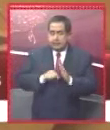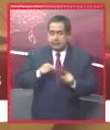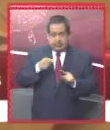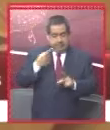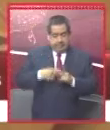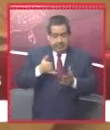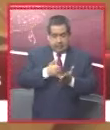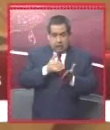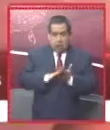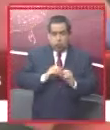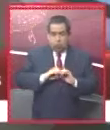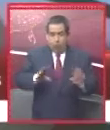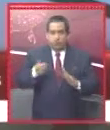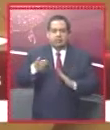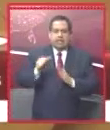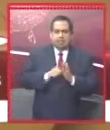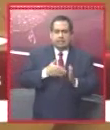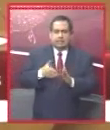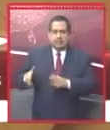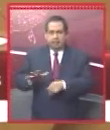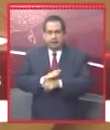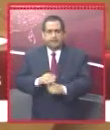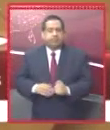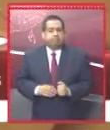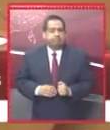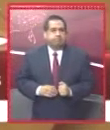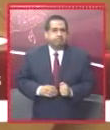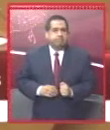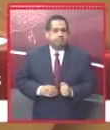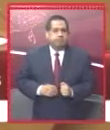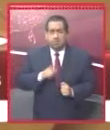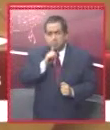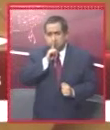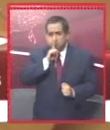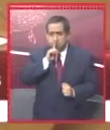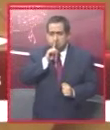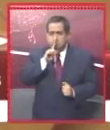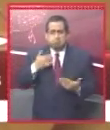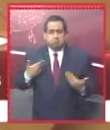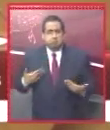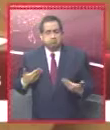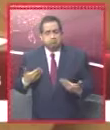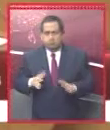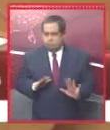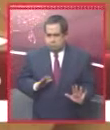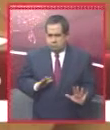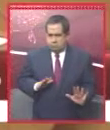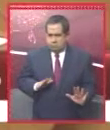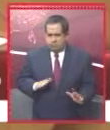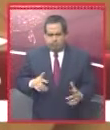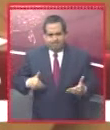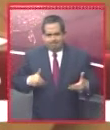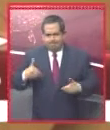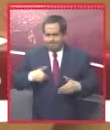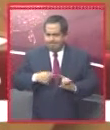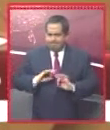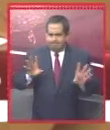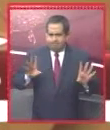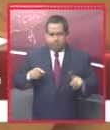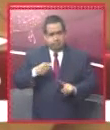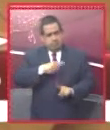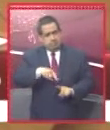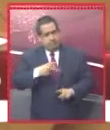de su publicación. No se puede seguir guardando silencio ante un malestar tan grave, ya que el dolor y el sufrimiento